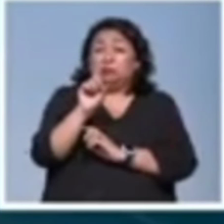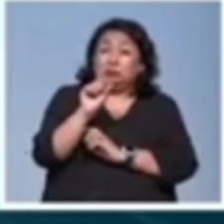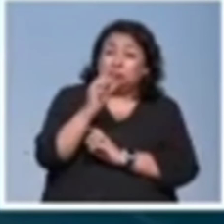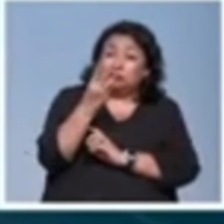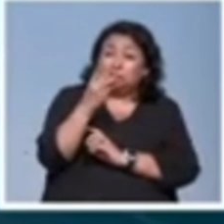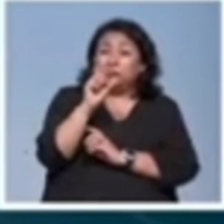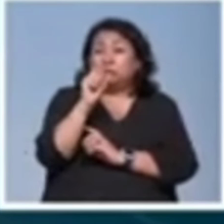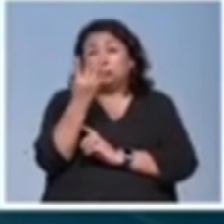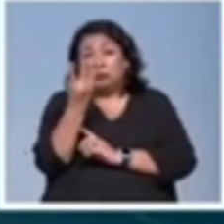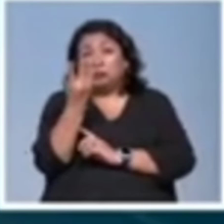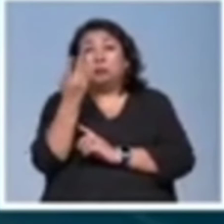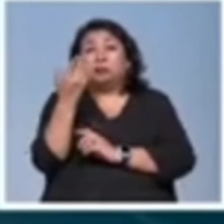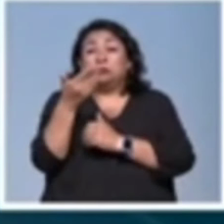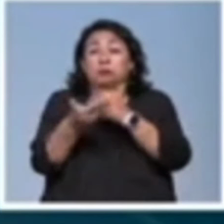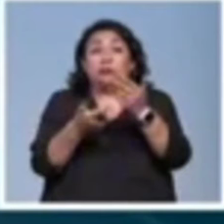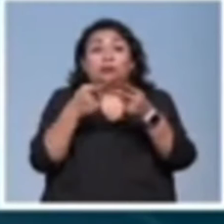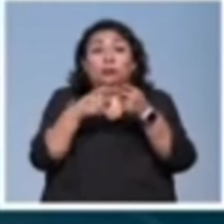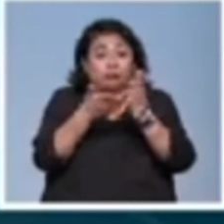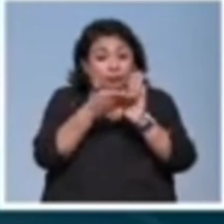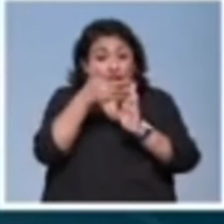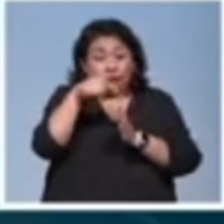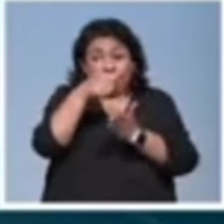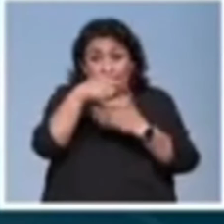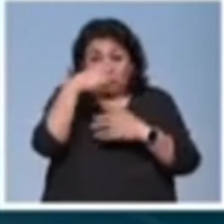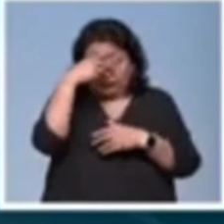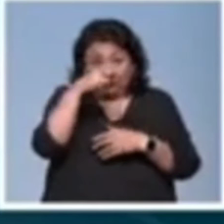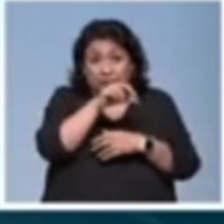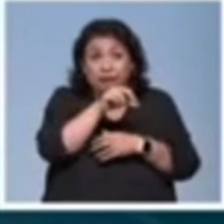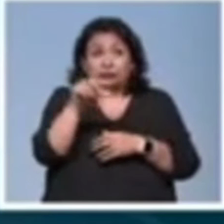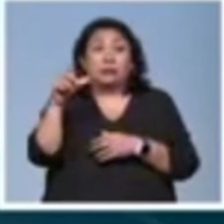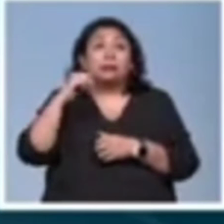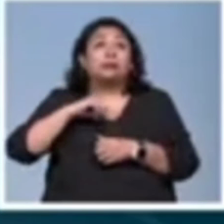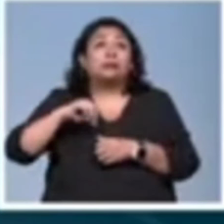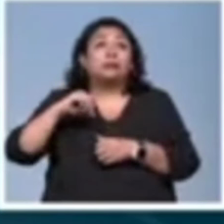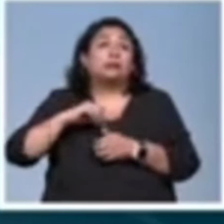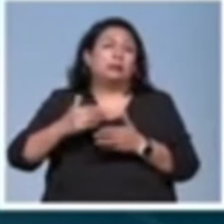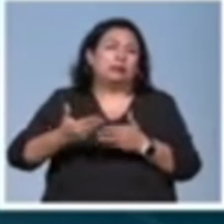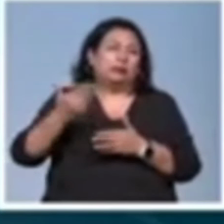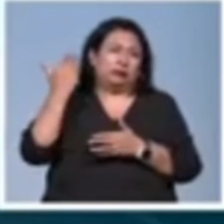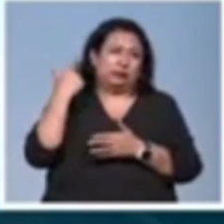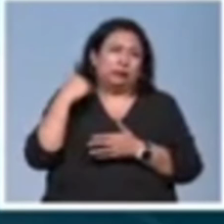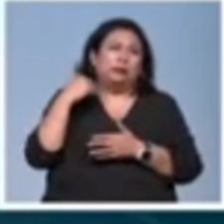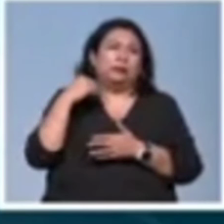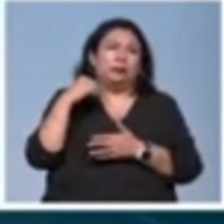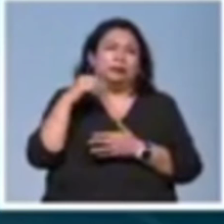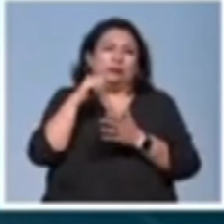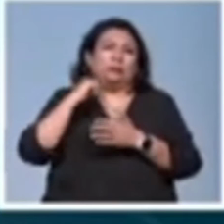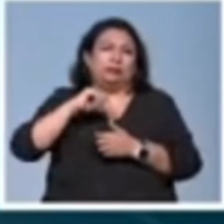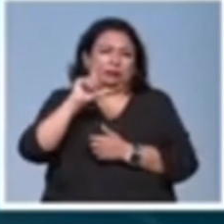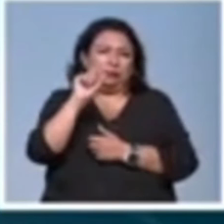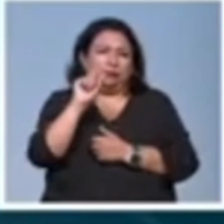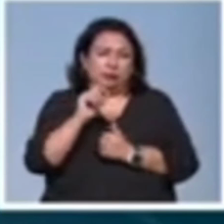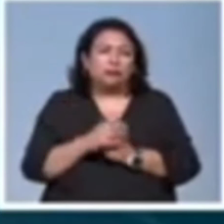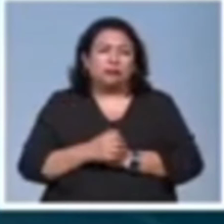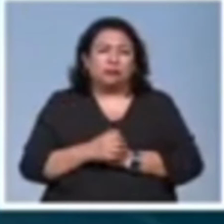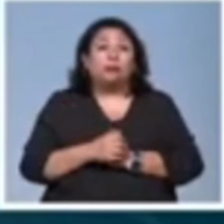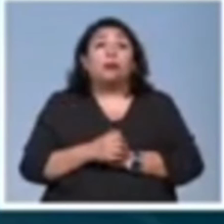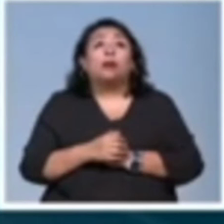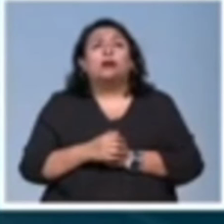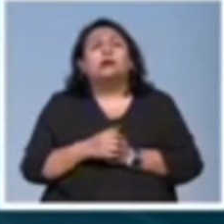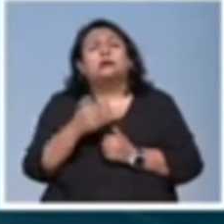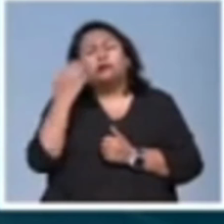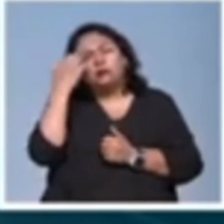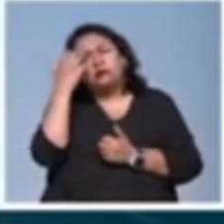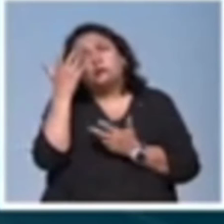1523-24, cuando se empieza a reconstruir la Ciudad de México, hasta el siglo pasado, hasta el siglo XX. Con una